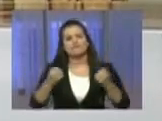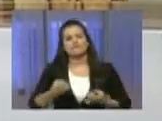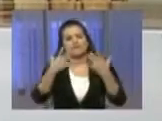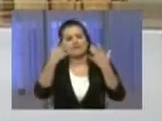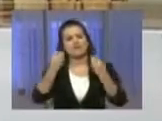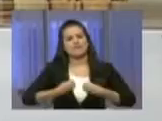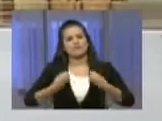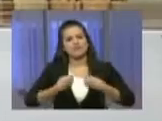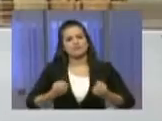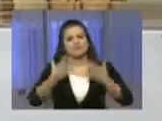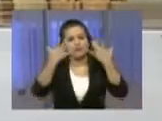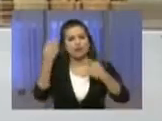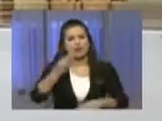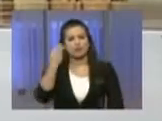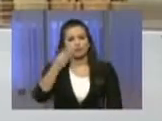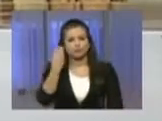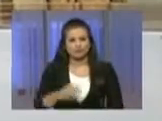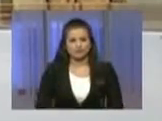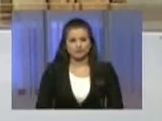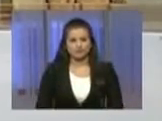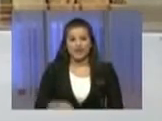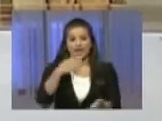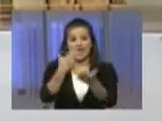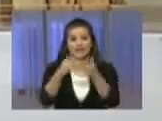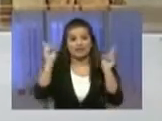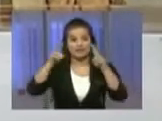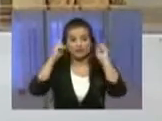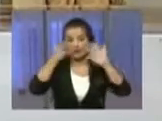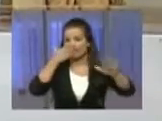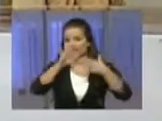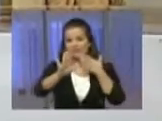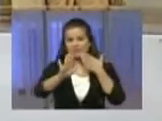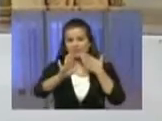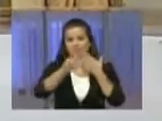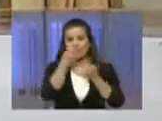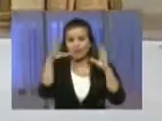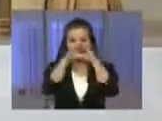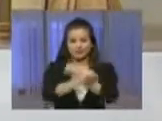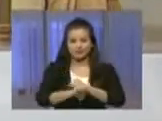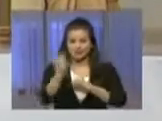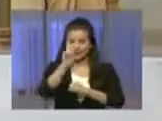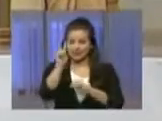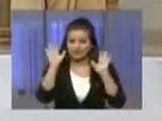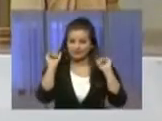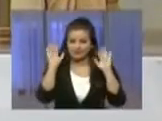viva la juventud hasta la victoria siempre buenas noches